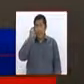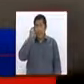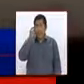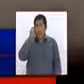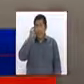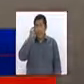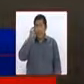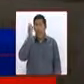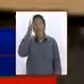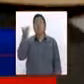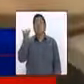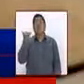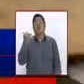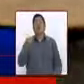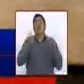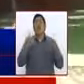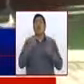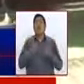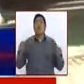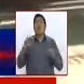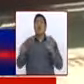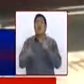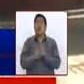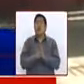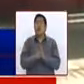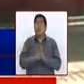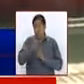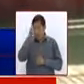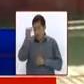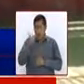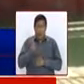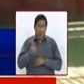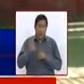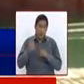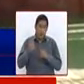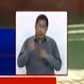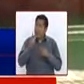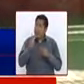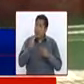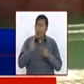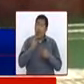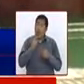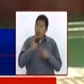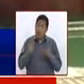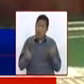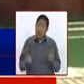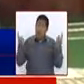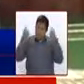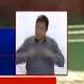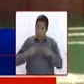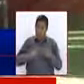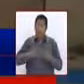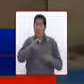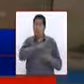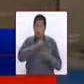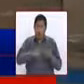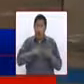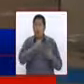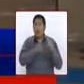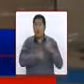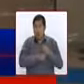¿Por qué dicen que Zavalla que hay tanto contrabando? Bueno, el contrabandista es aduanero, policía, militar.